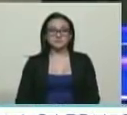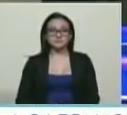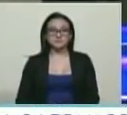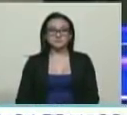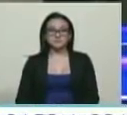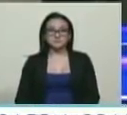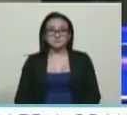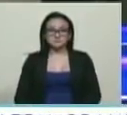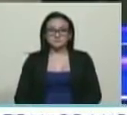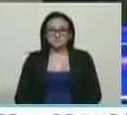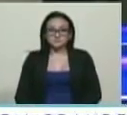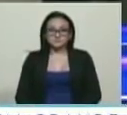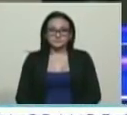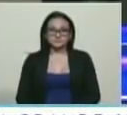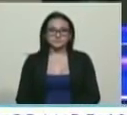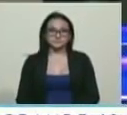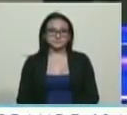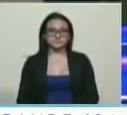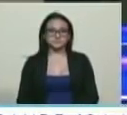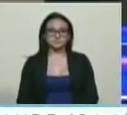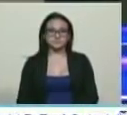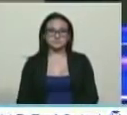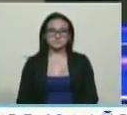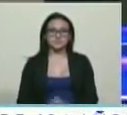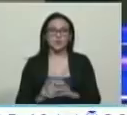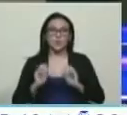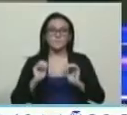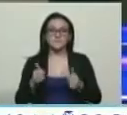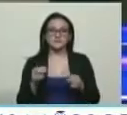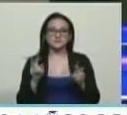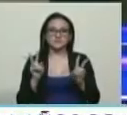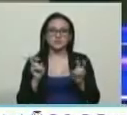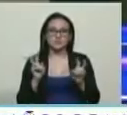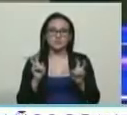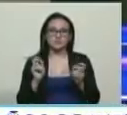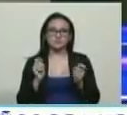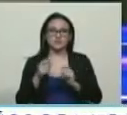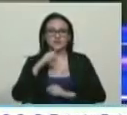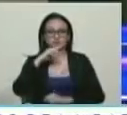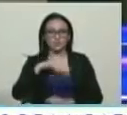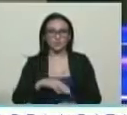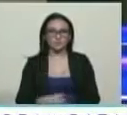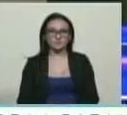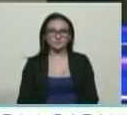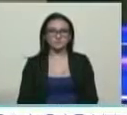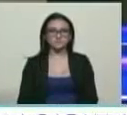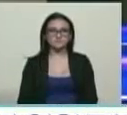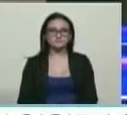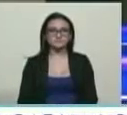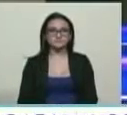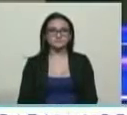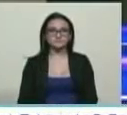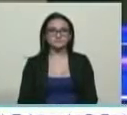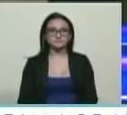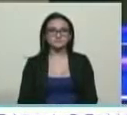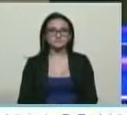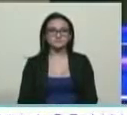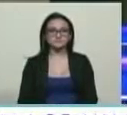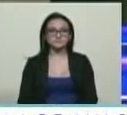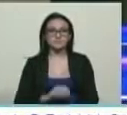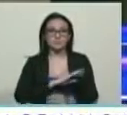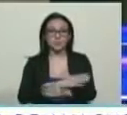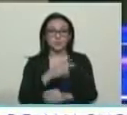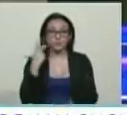Y comienza un nuevo ciclo histórico, ya con el poder